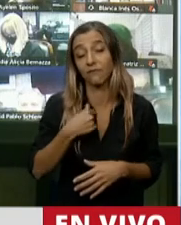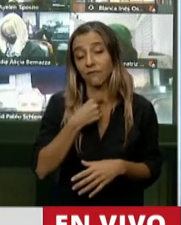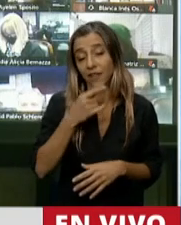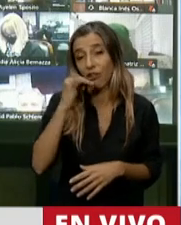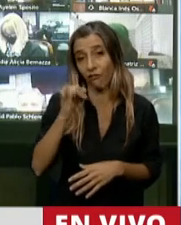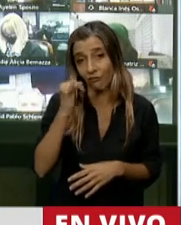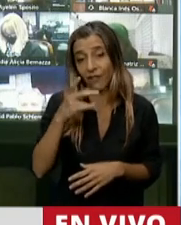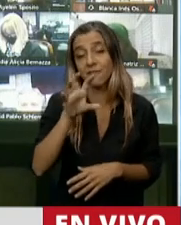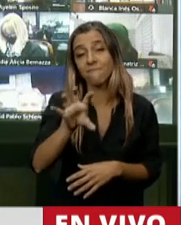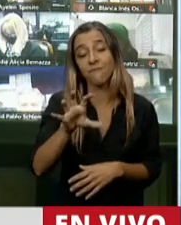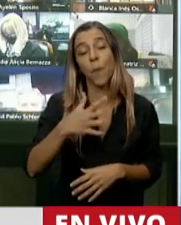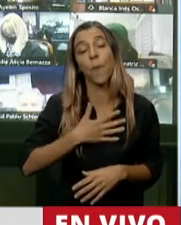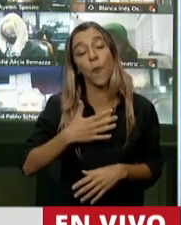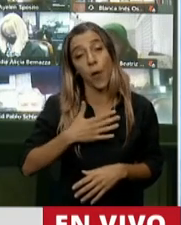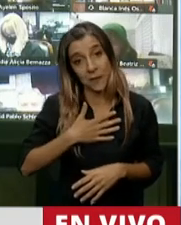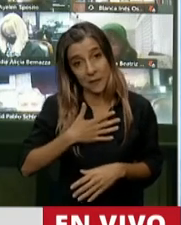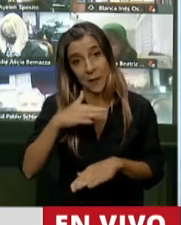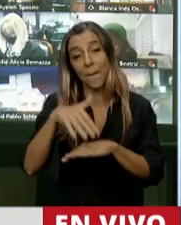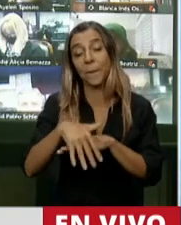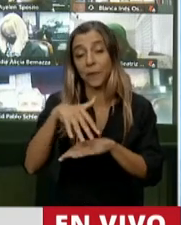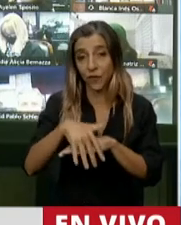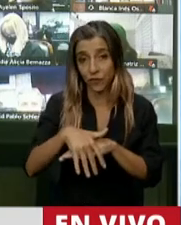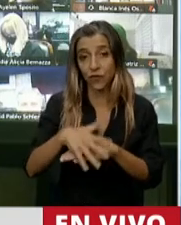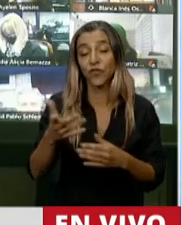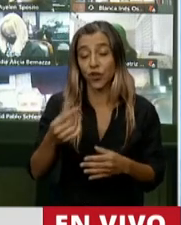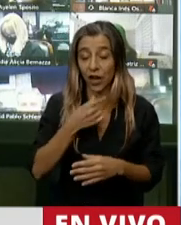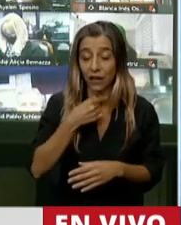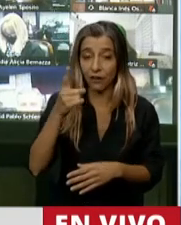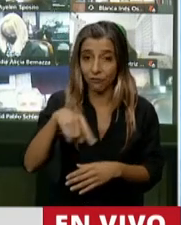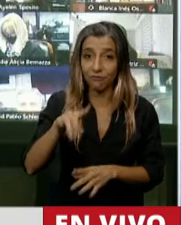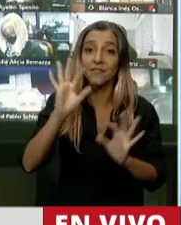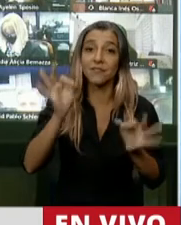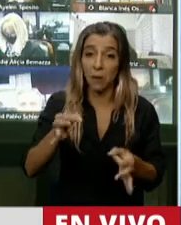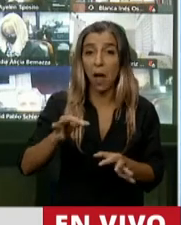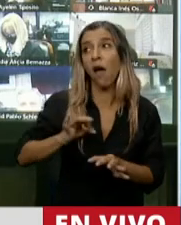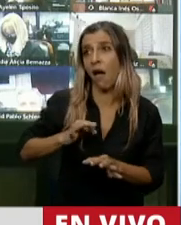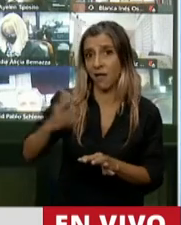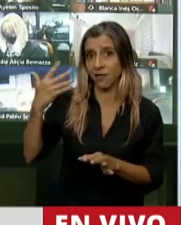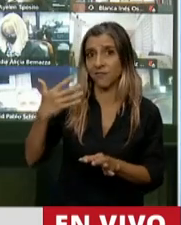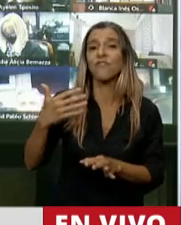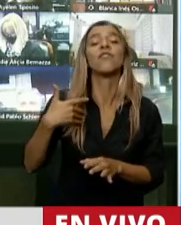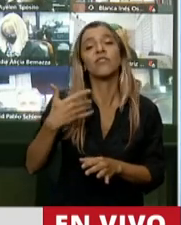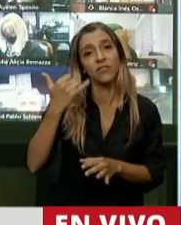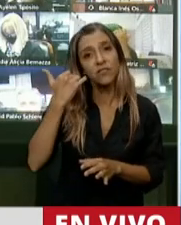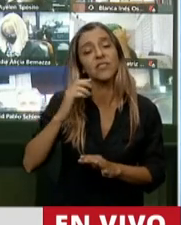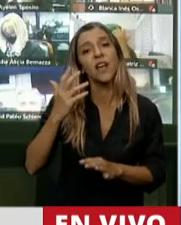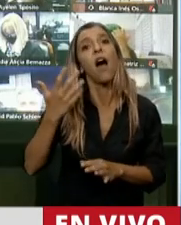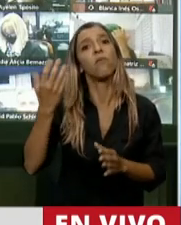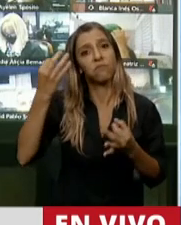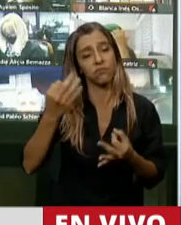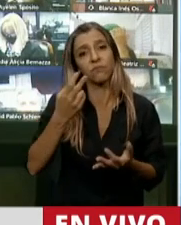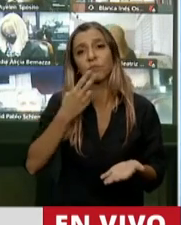que en mi provincia, en Misiones, existe, y ya hace unos años, el impuesto a la